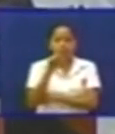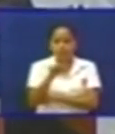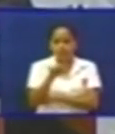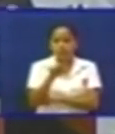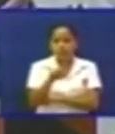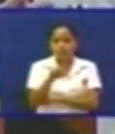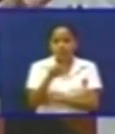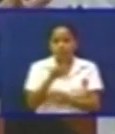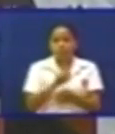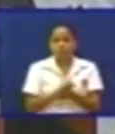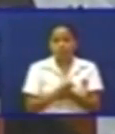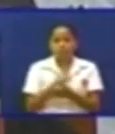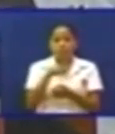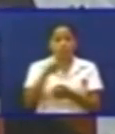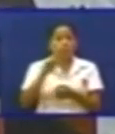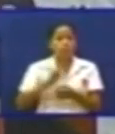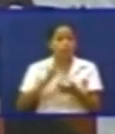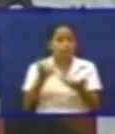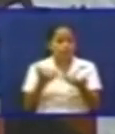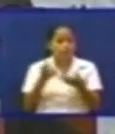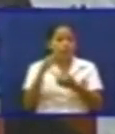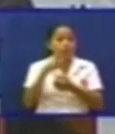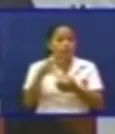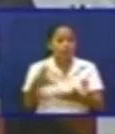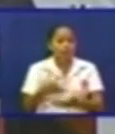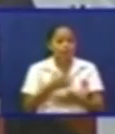Ahí ese era el objetivo que ellos tenían,